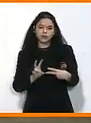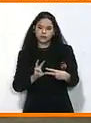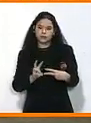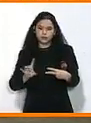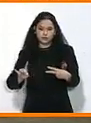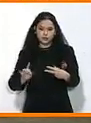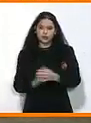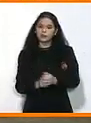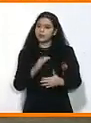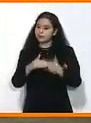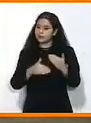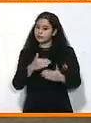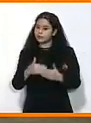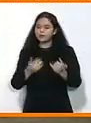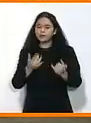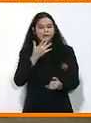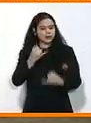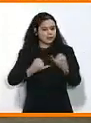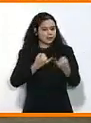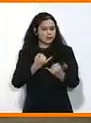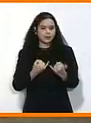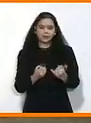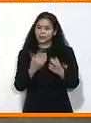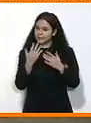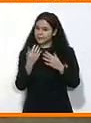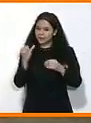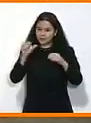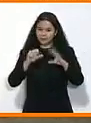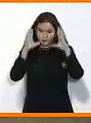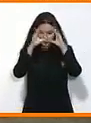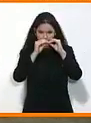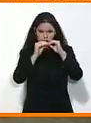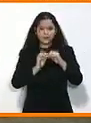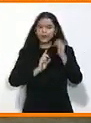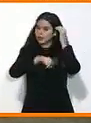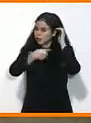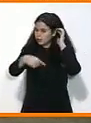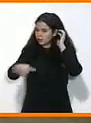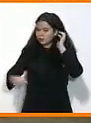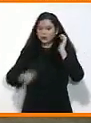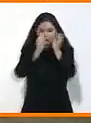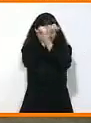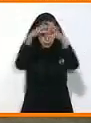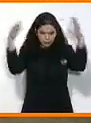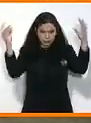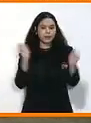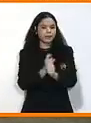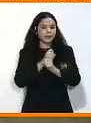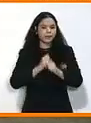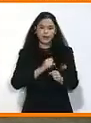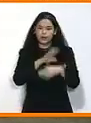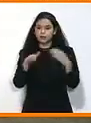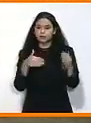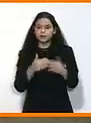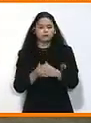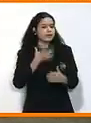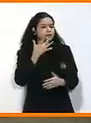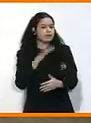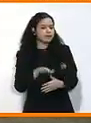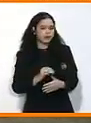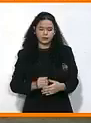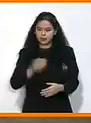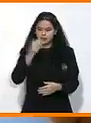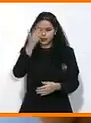y 68. Continuamos con nuestro juego favorito y el más esperado de la noche, de la diaria. Sueña y gana con él. Te deseo muchísima